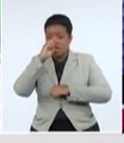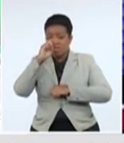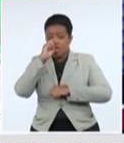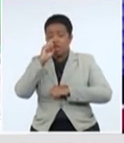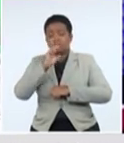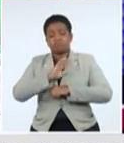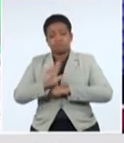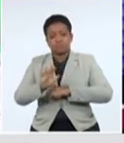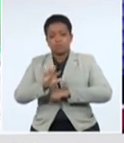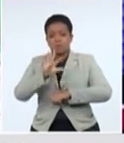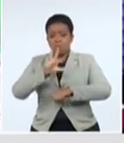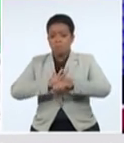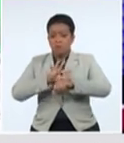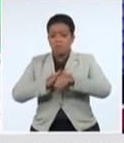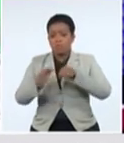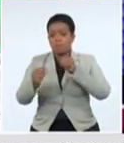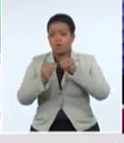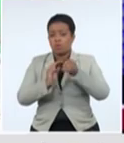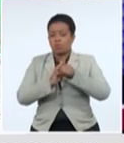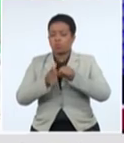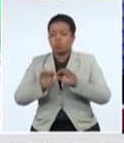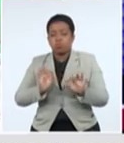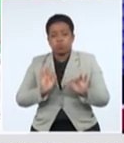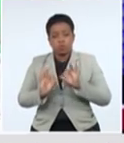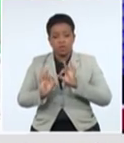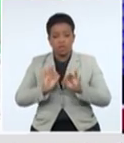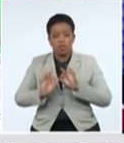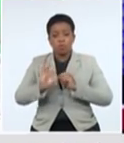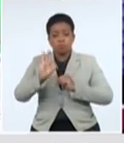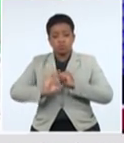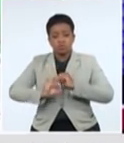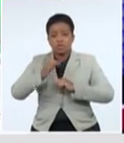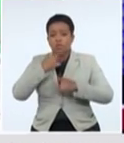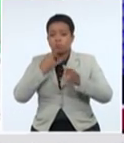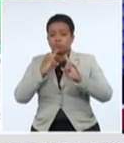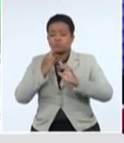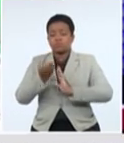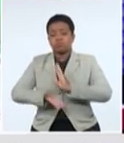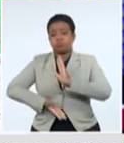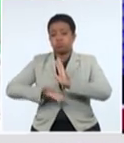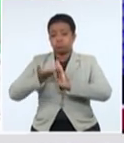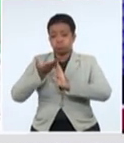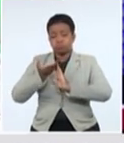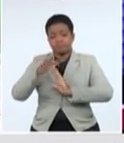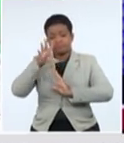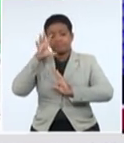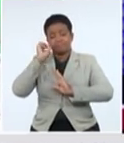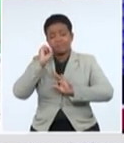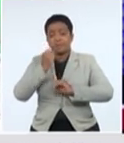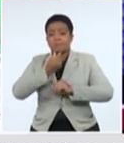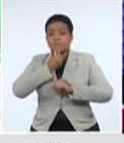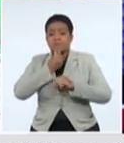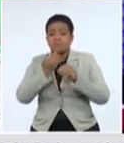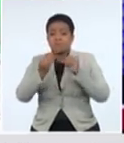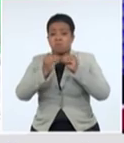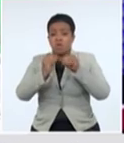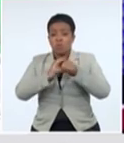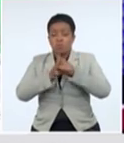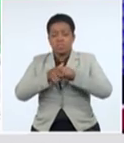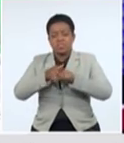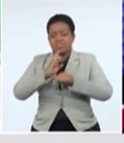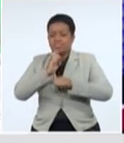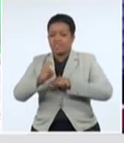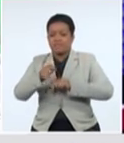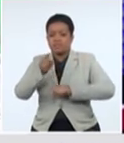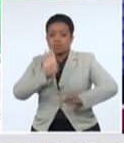mantiene con el mayor por ciento de los fallecidos, lo cual se comprende teniendo en cuenta los riesgos de